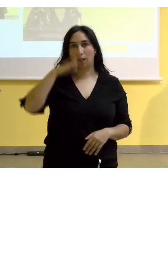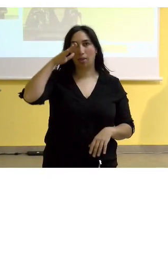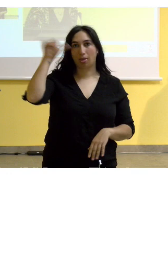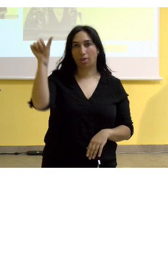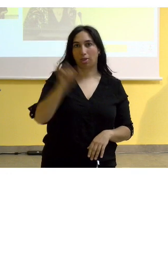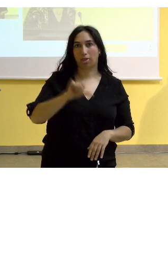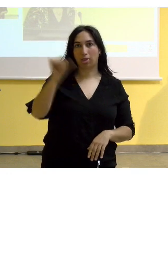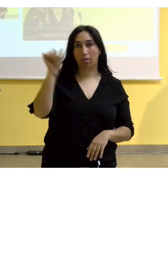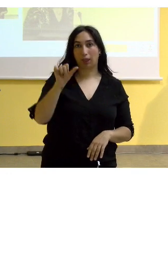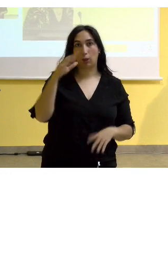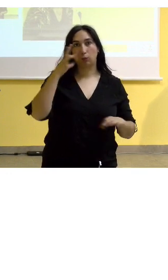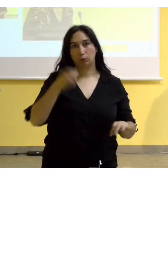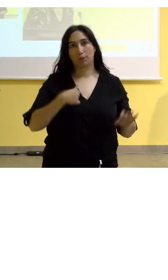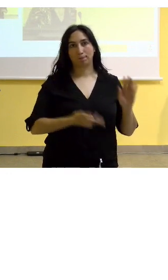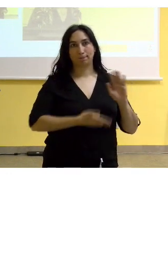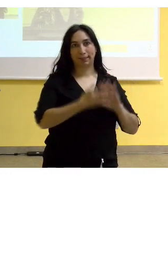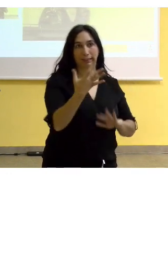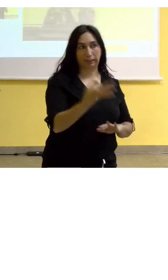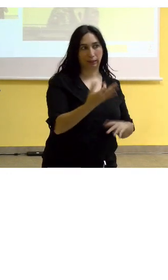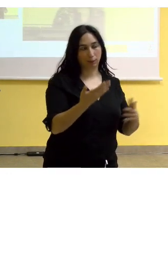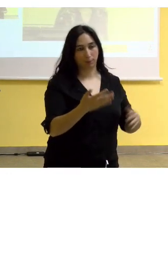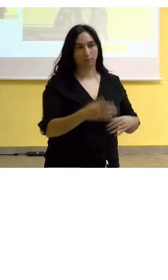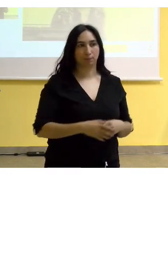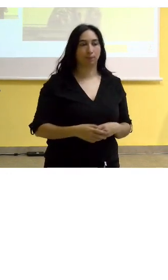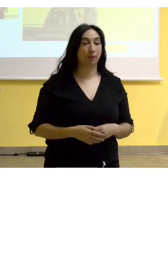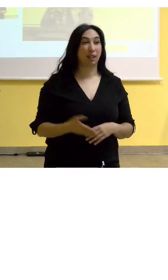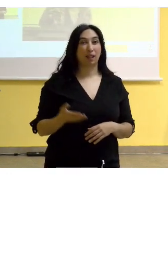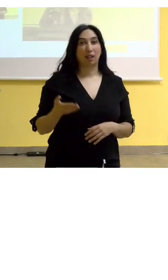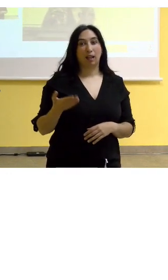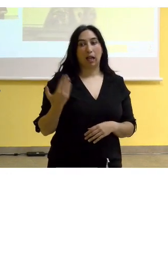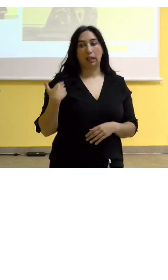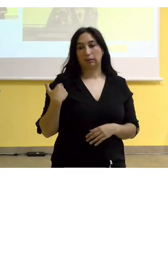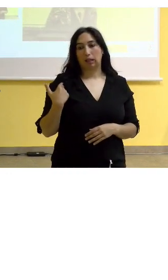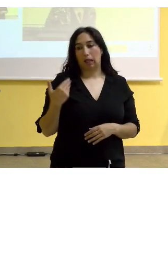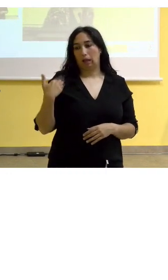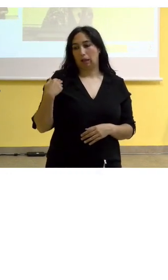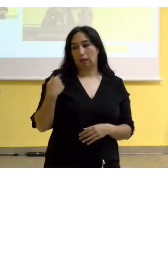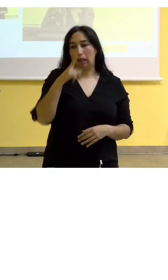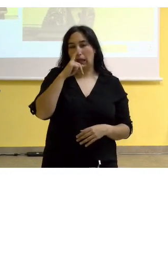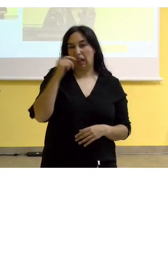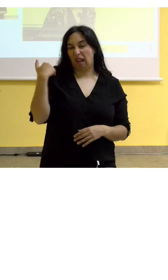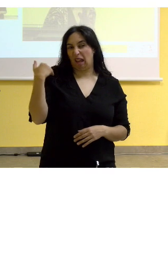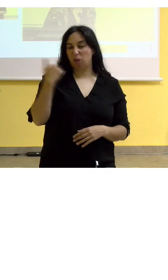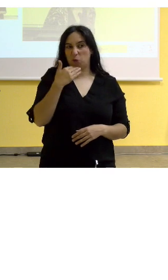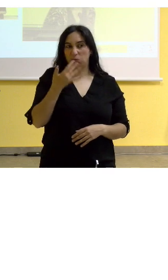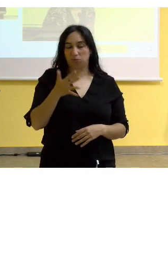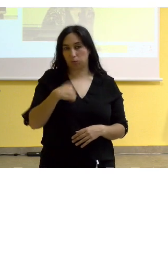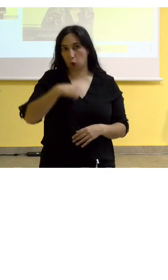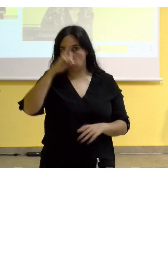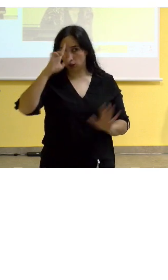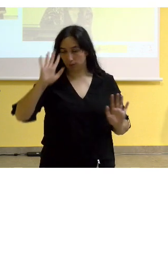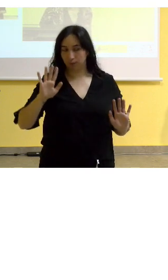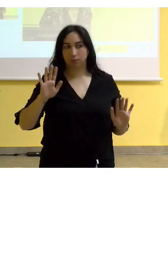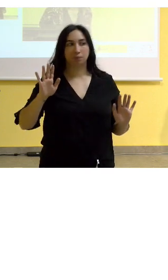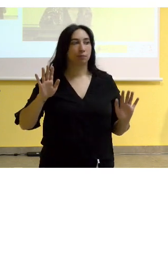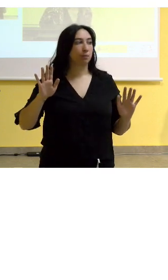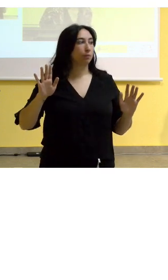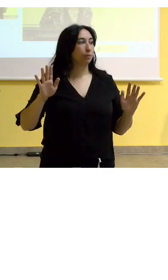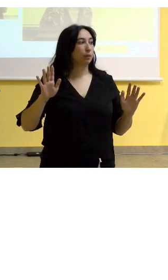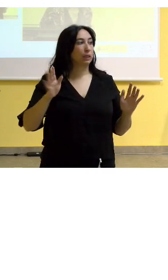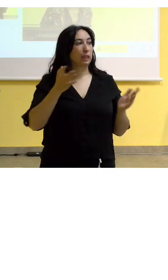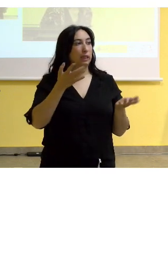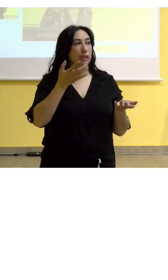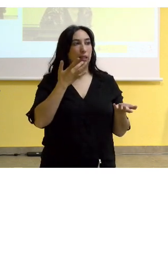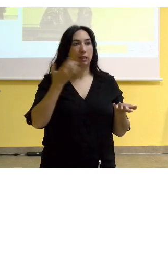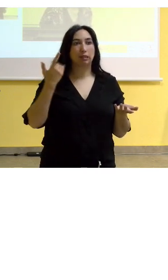me he tenido que marchar. A ver, hasta hace unos años, o no sé que yo sepa, cuando